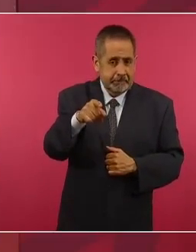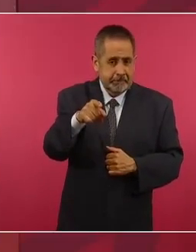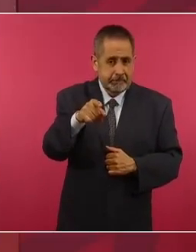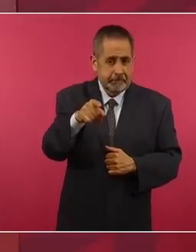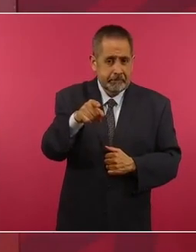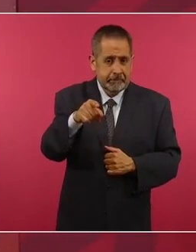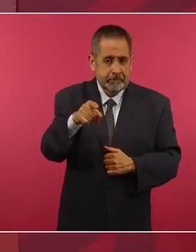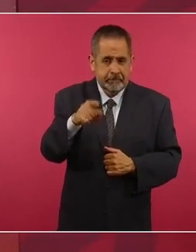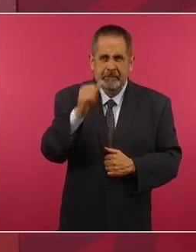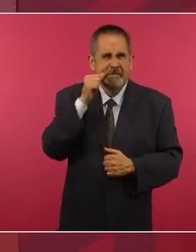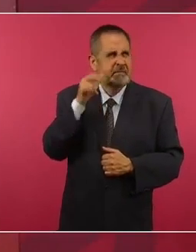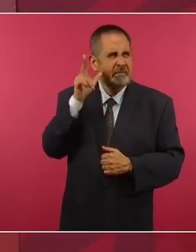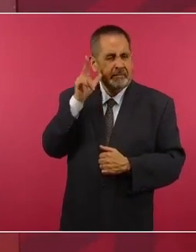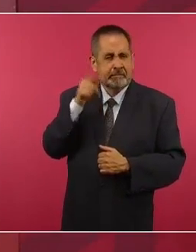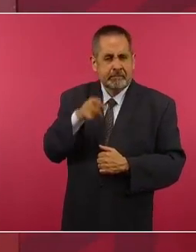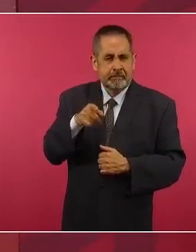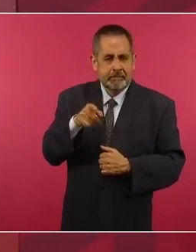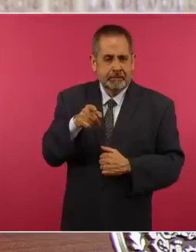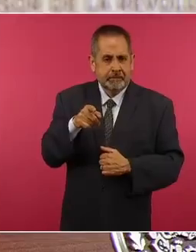Montier,